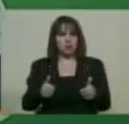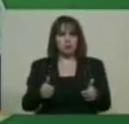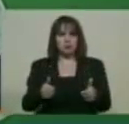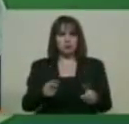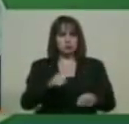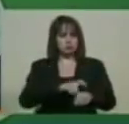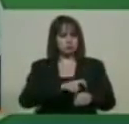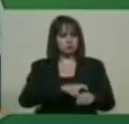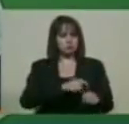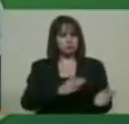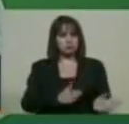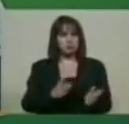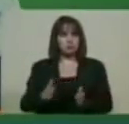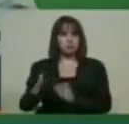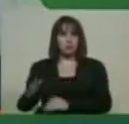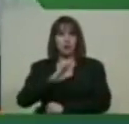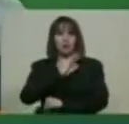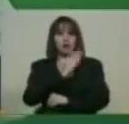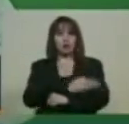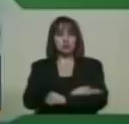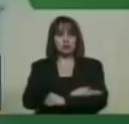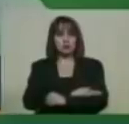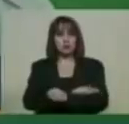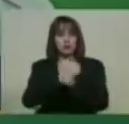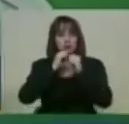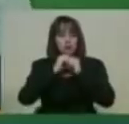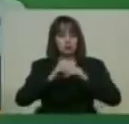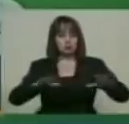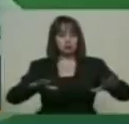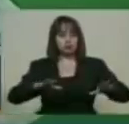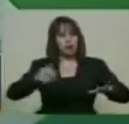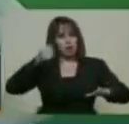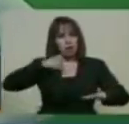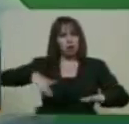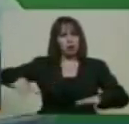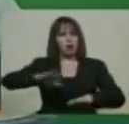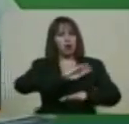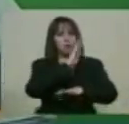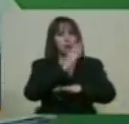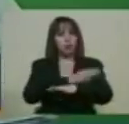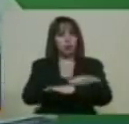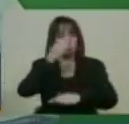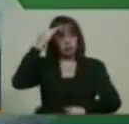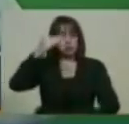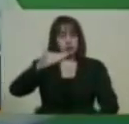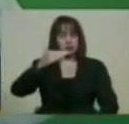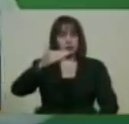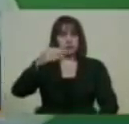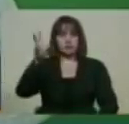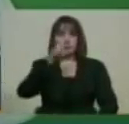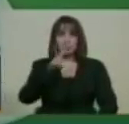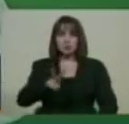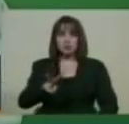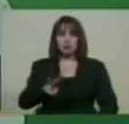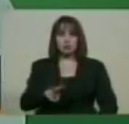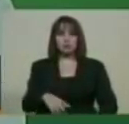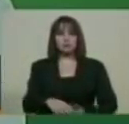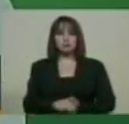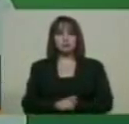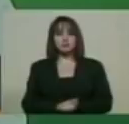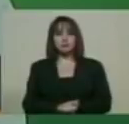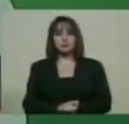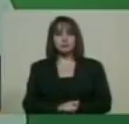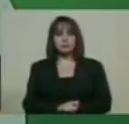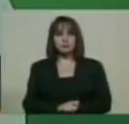de fortalecimiento y expansión del poder militar de Venezuela, para